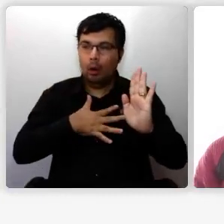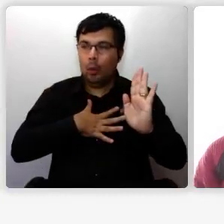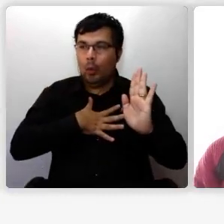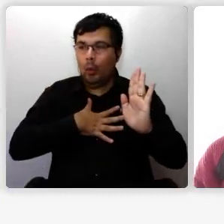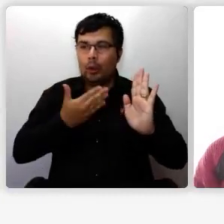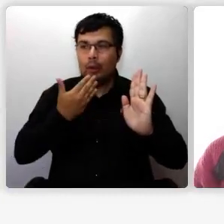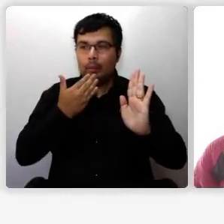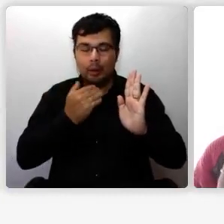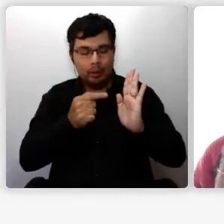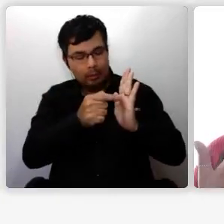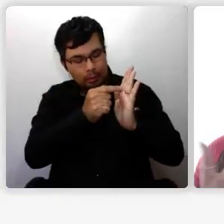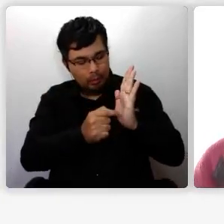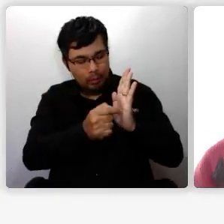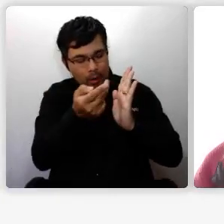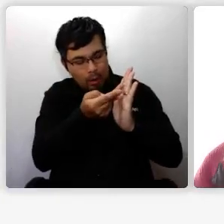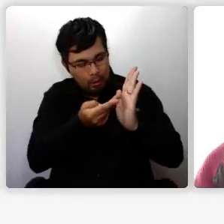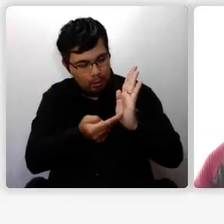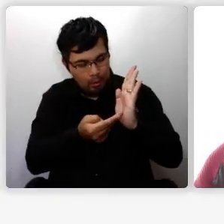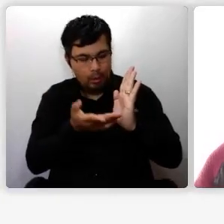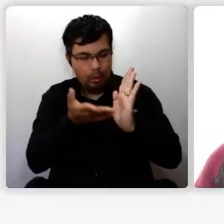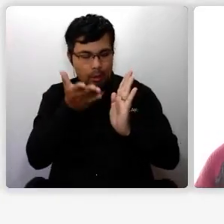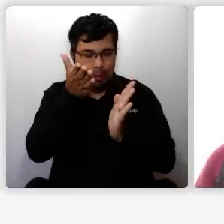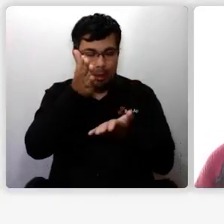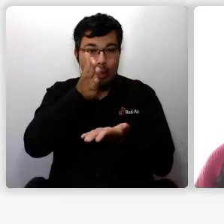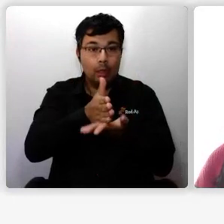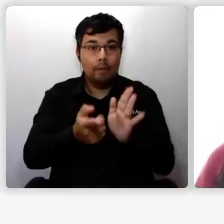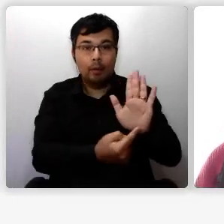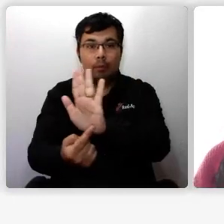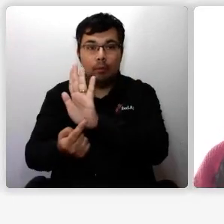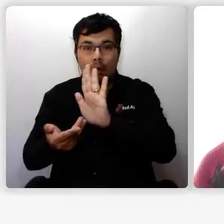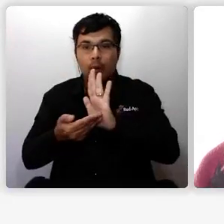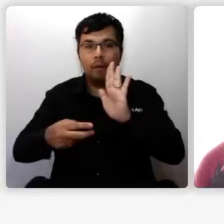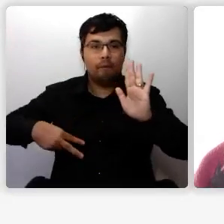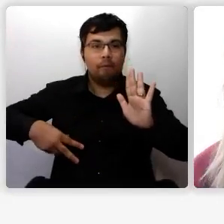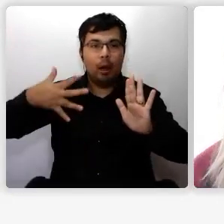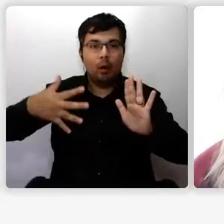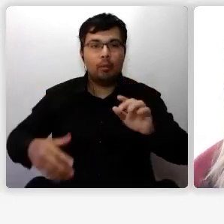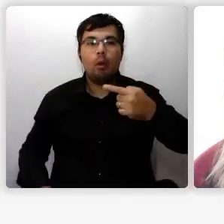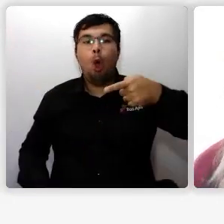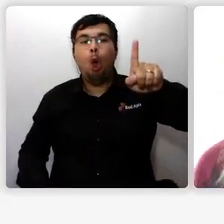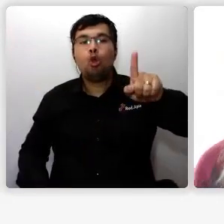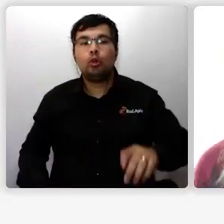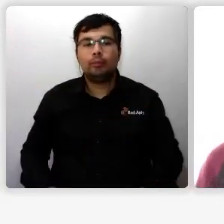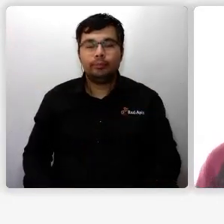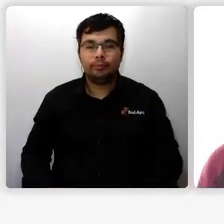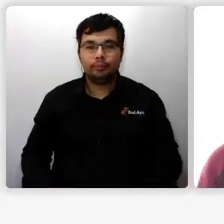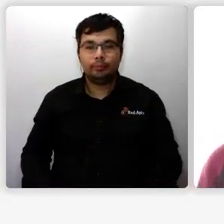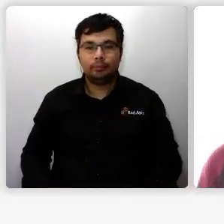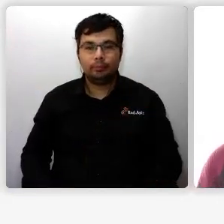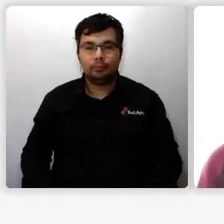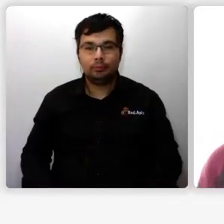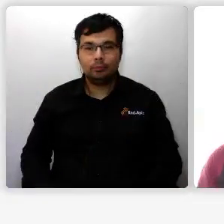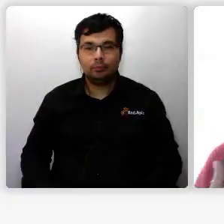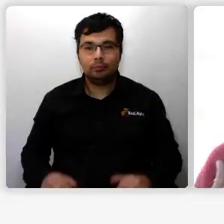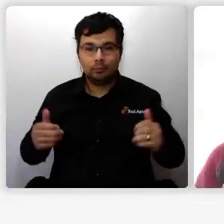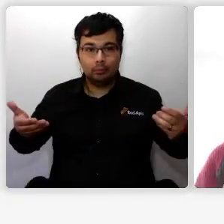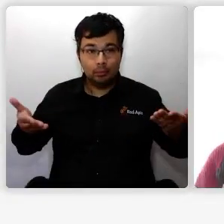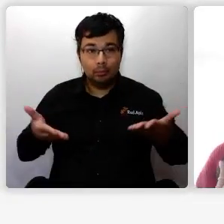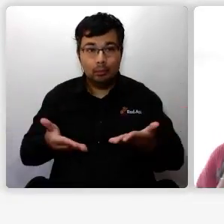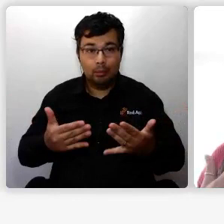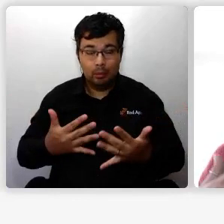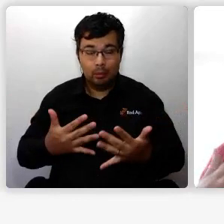que transmitir estos valores. Por otro lado, ¿vamos a estar en las redes sociales? Sí,